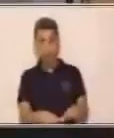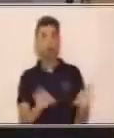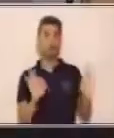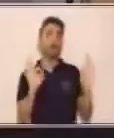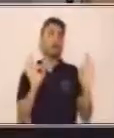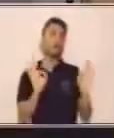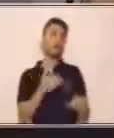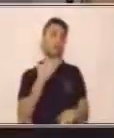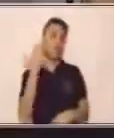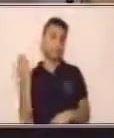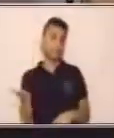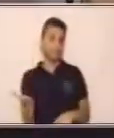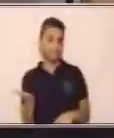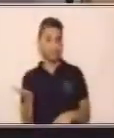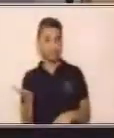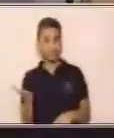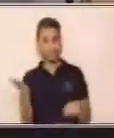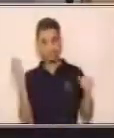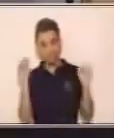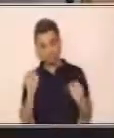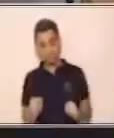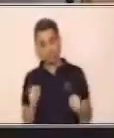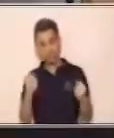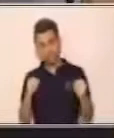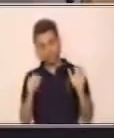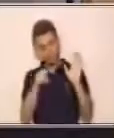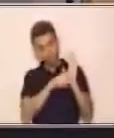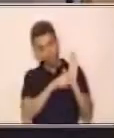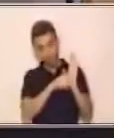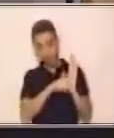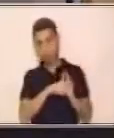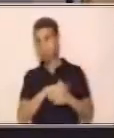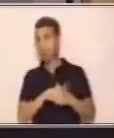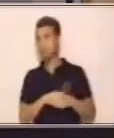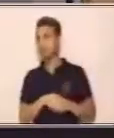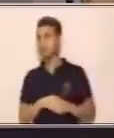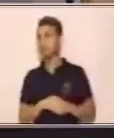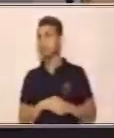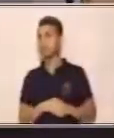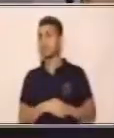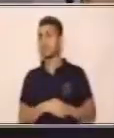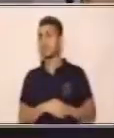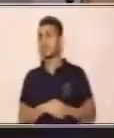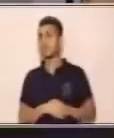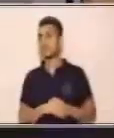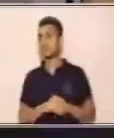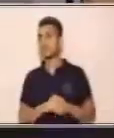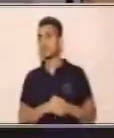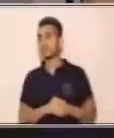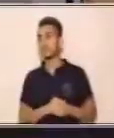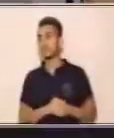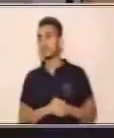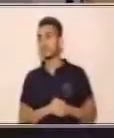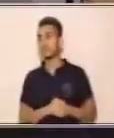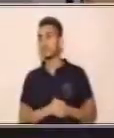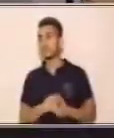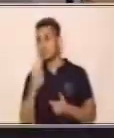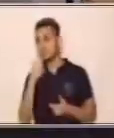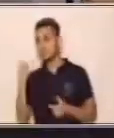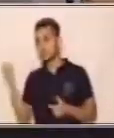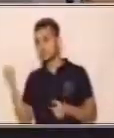pues resolver entonces una resta. Así que vamos a hacer la colocación en nuestro